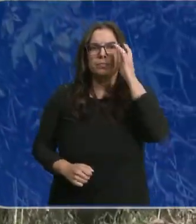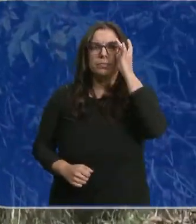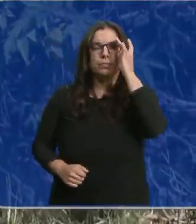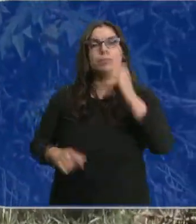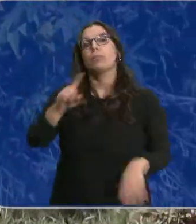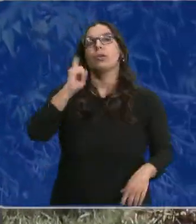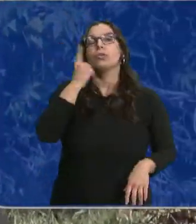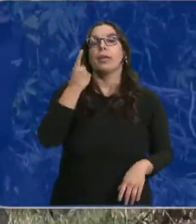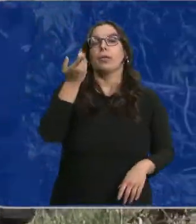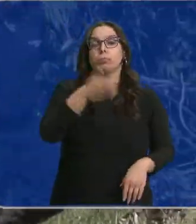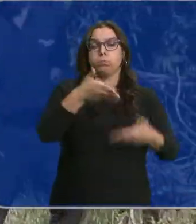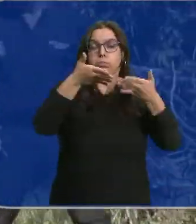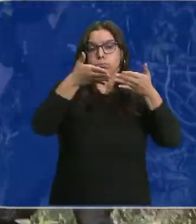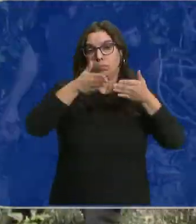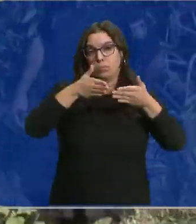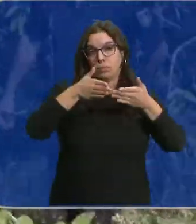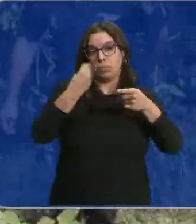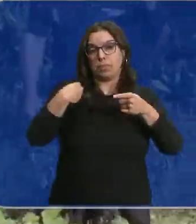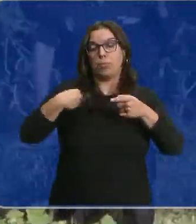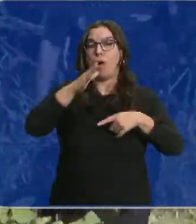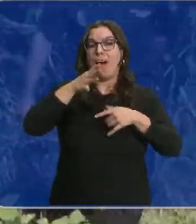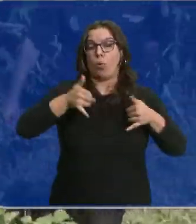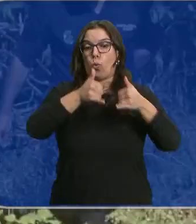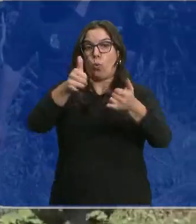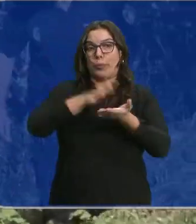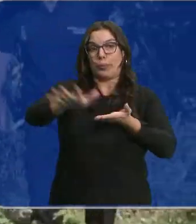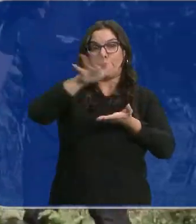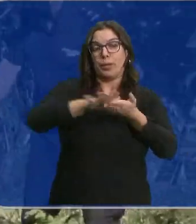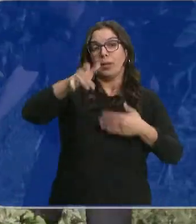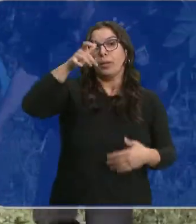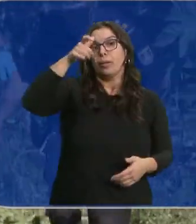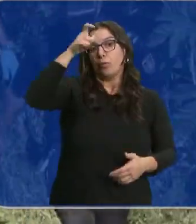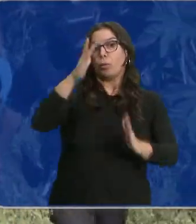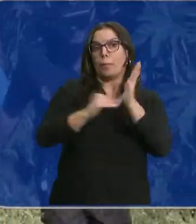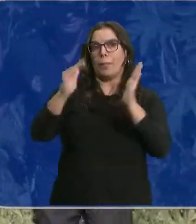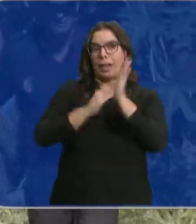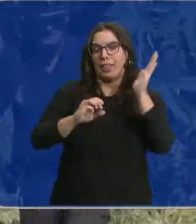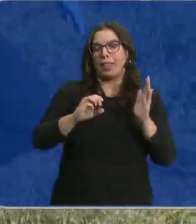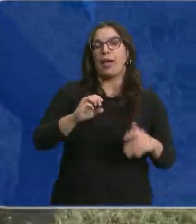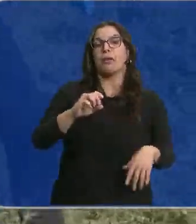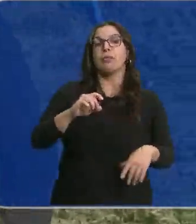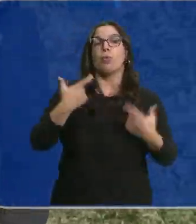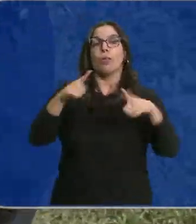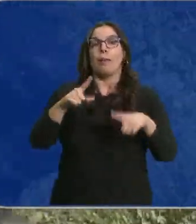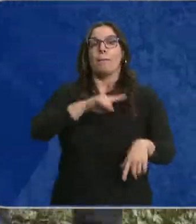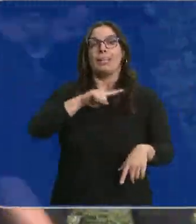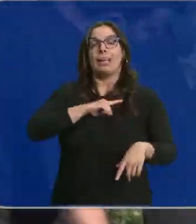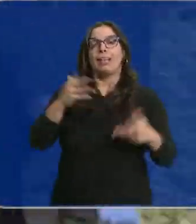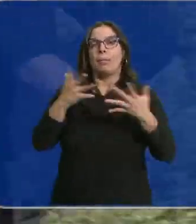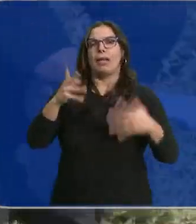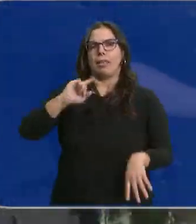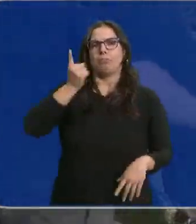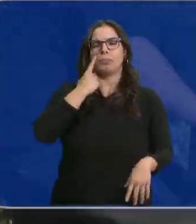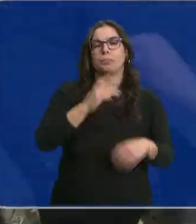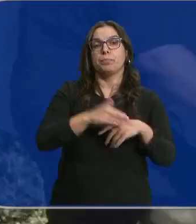Ha aparecido el cadáver del ciclista que fue arrastrado por el agua hace una semana en Paterna, en Valencia. Lo ha localizado la unidad militar de emergencia cerca de este